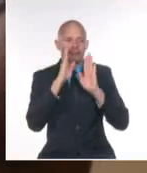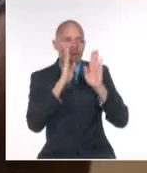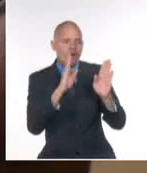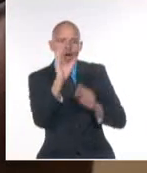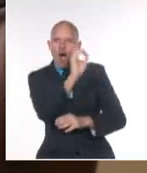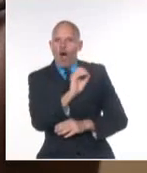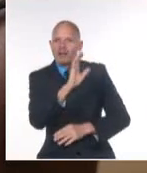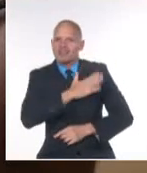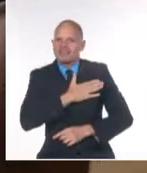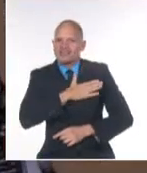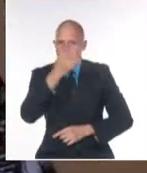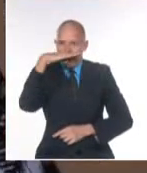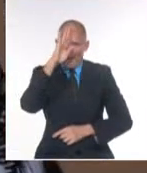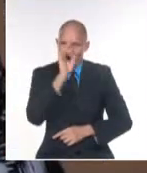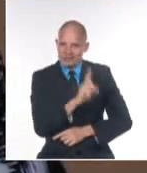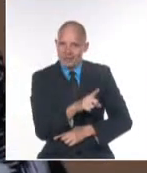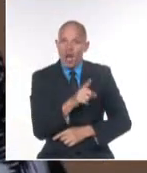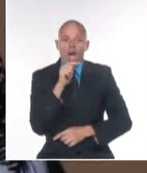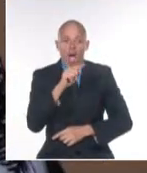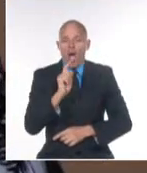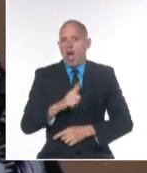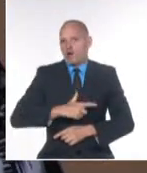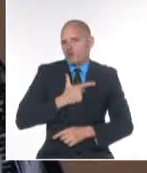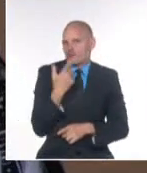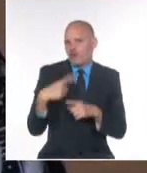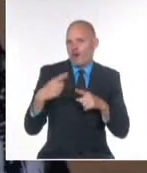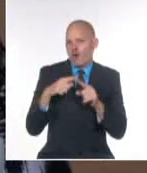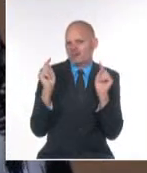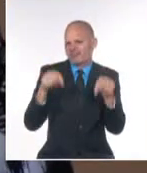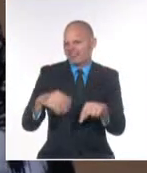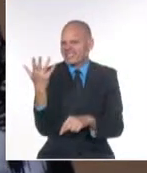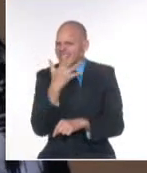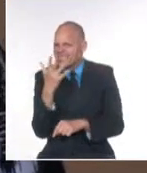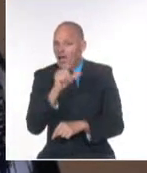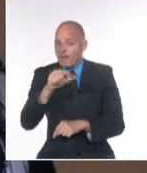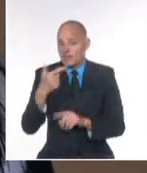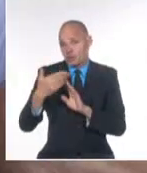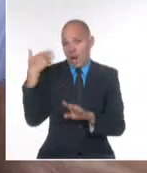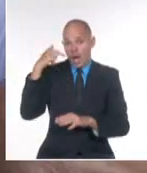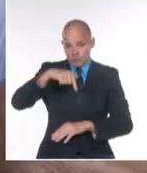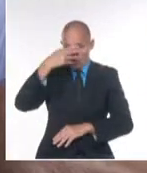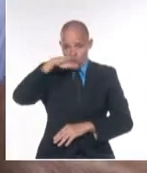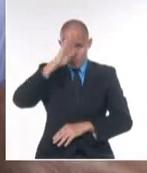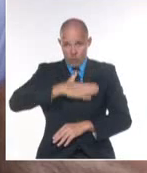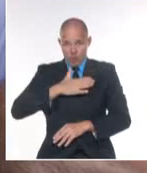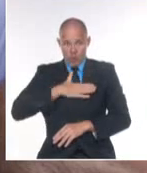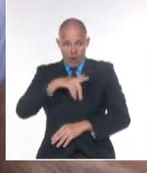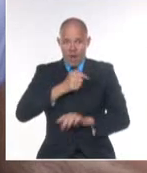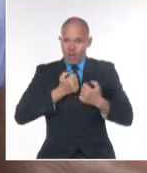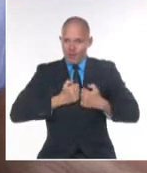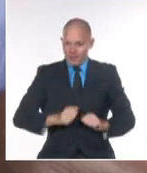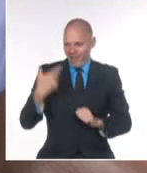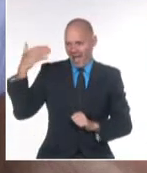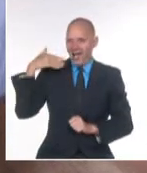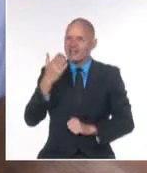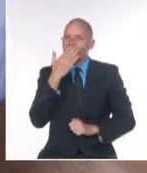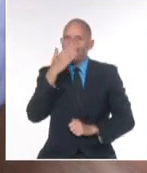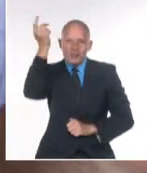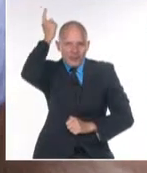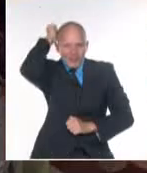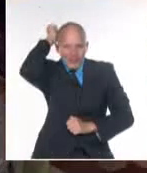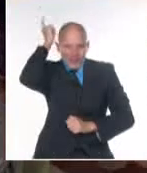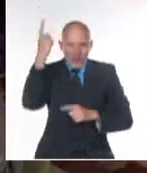este encuentro de culturas y tradiciones estuvieron presentes descendientes indocubanos e investigadores de la comunidad taína y